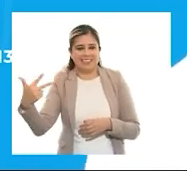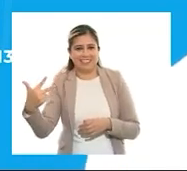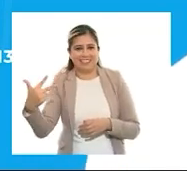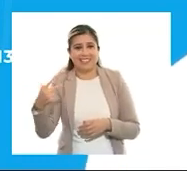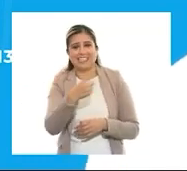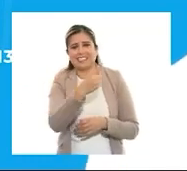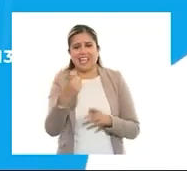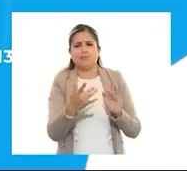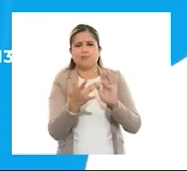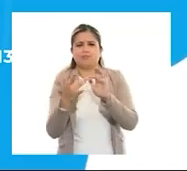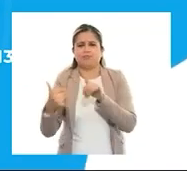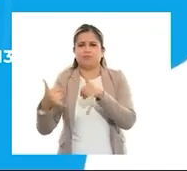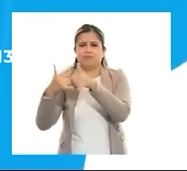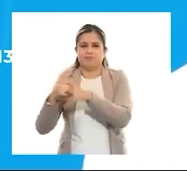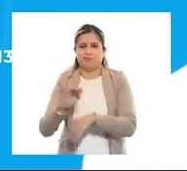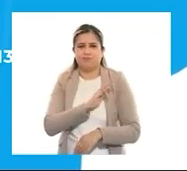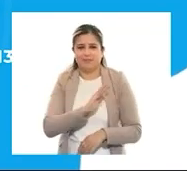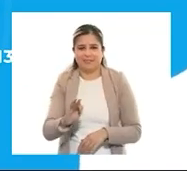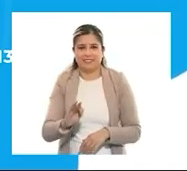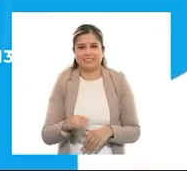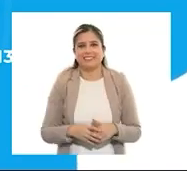5541-7204-13. 100 líneas.